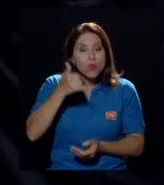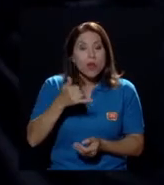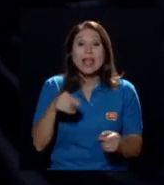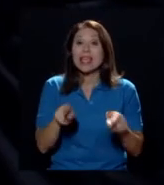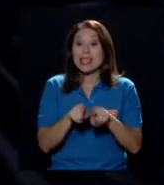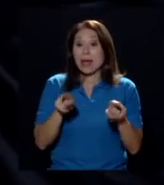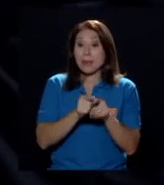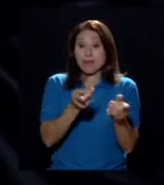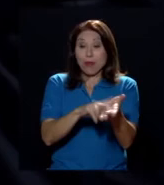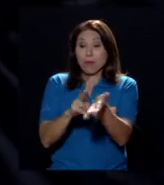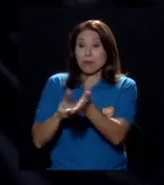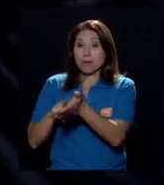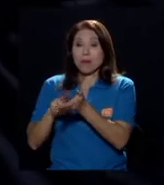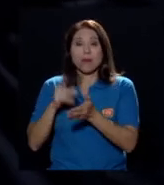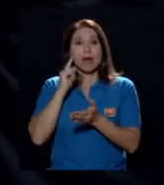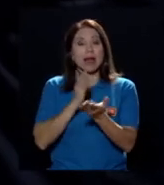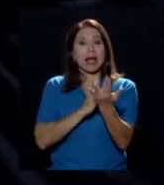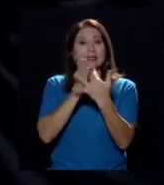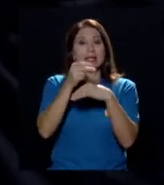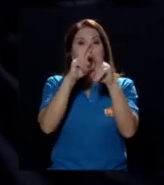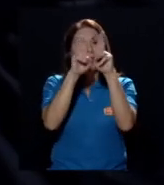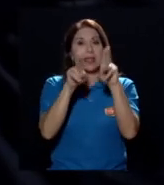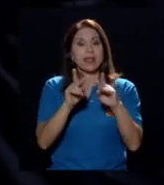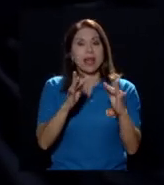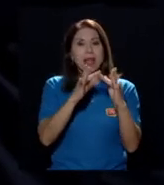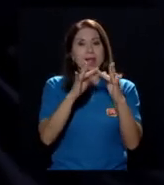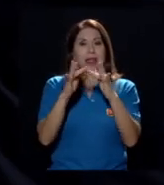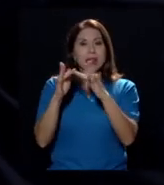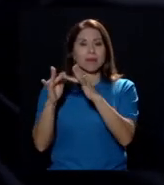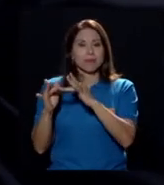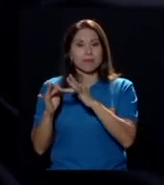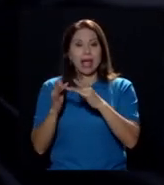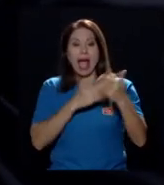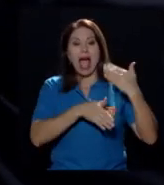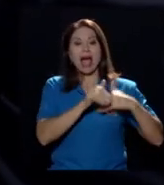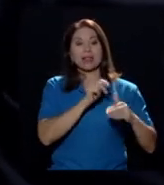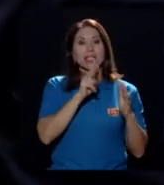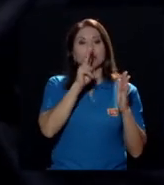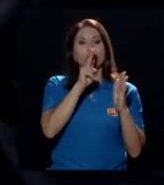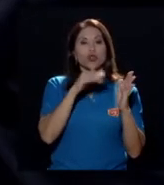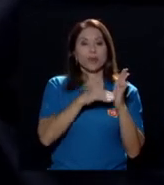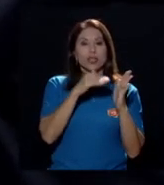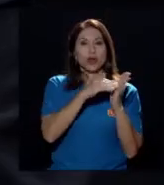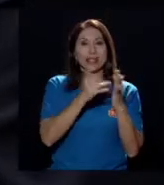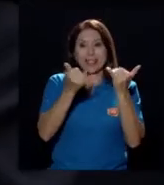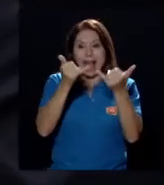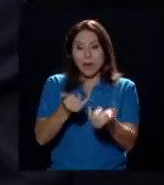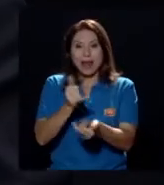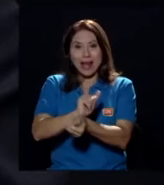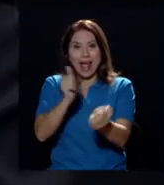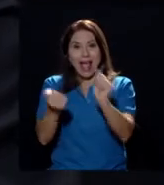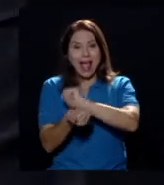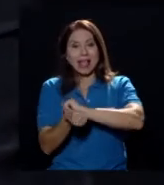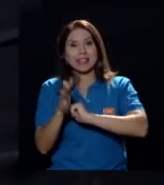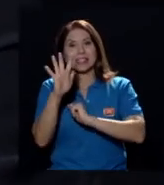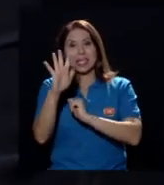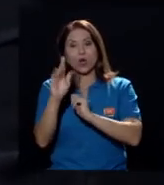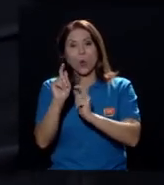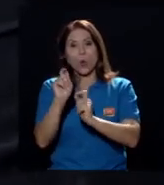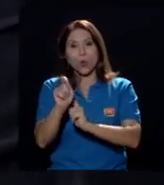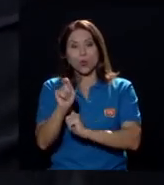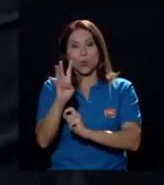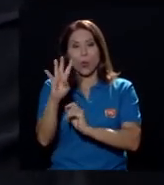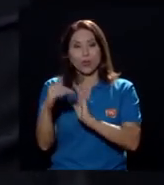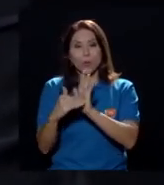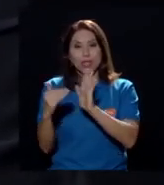internet aumentaron un 170% de 2 millones a 5.4 millones. Y eso significa mayor acceso a la